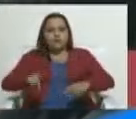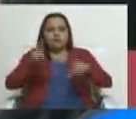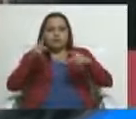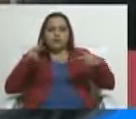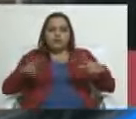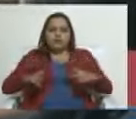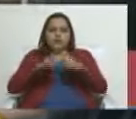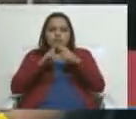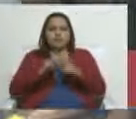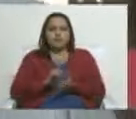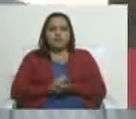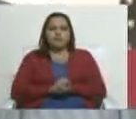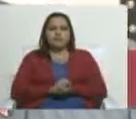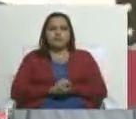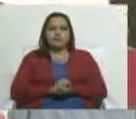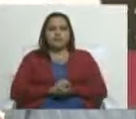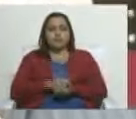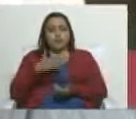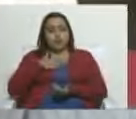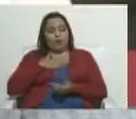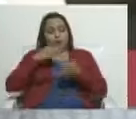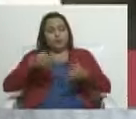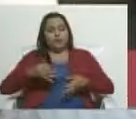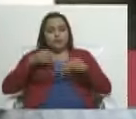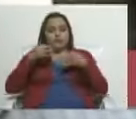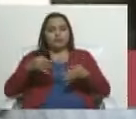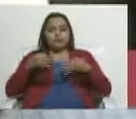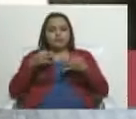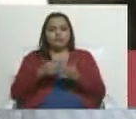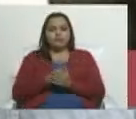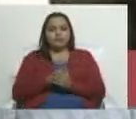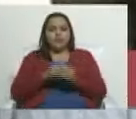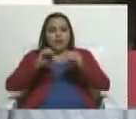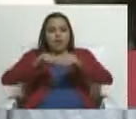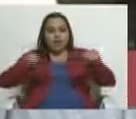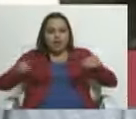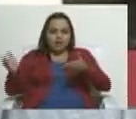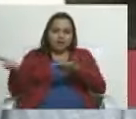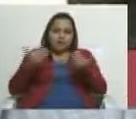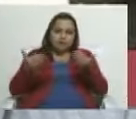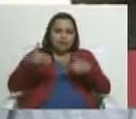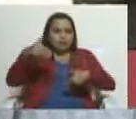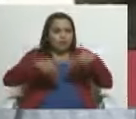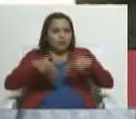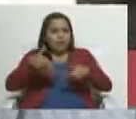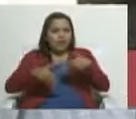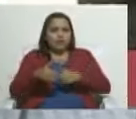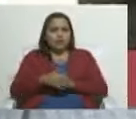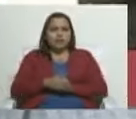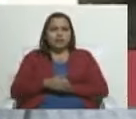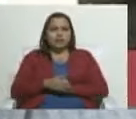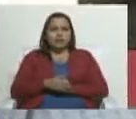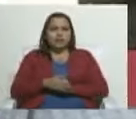centro electoral. Yo que siempre, entre otros, he llamado a votar, que no he creído en otra salida